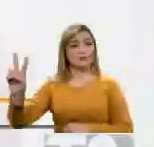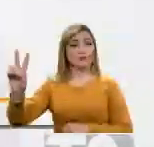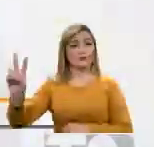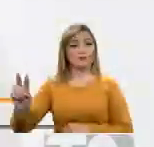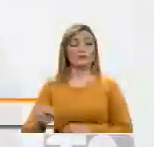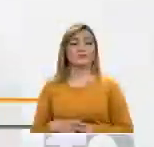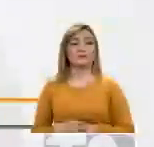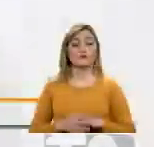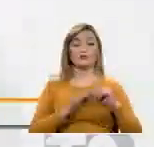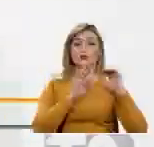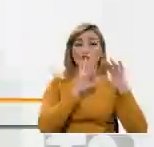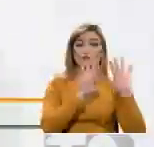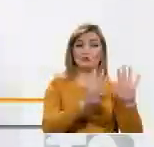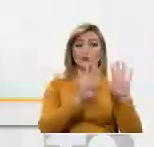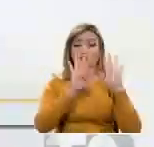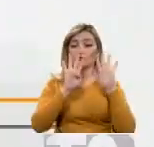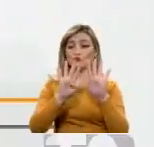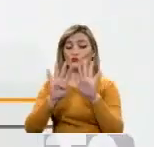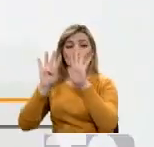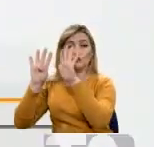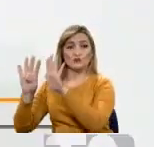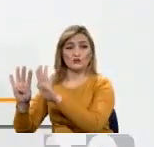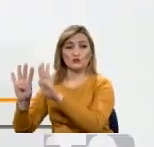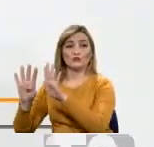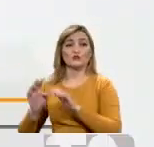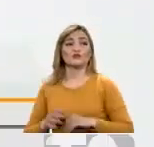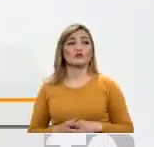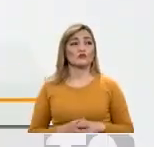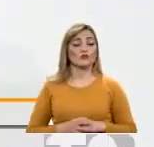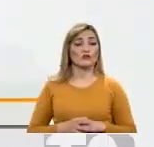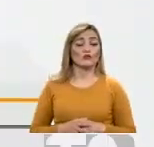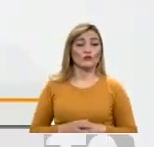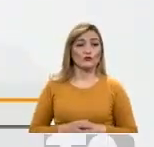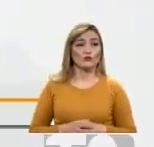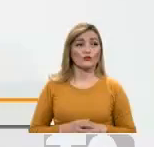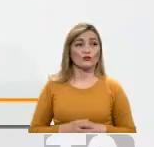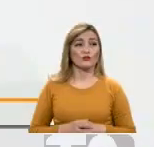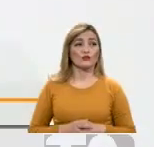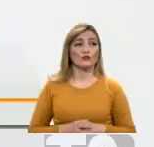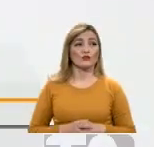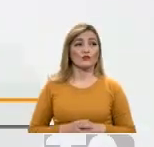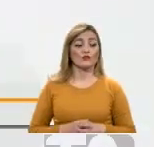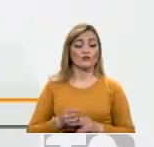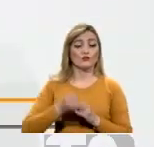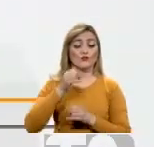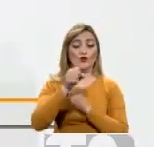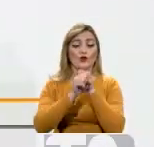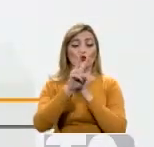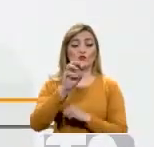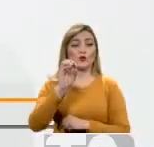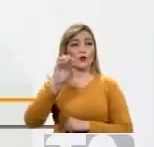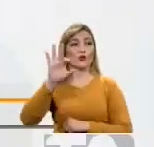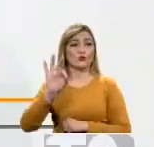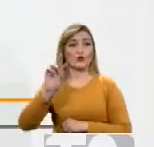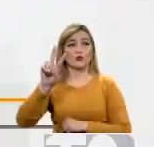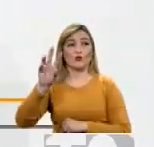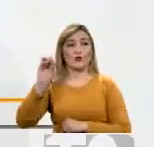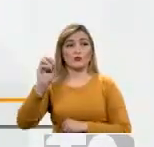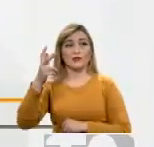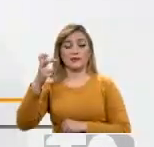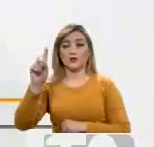9 presidenciables en cada una, apenas uno más que en las últimas 3 elecciones realizadas en 2009, 2013